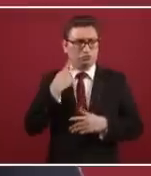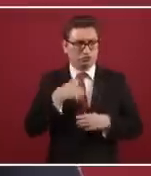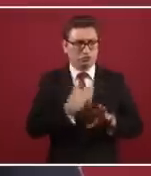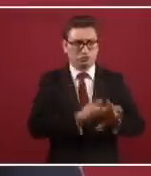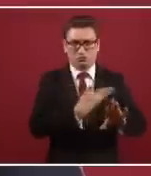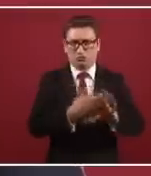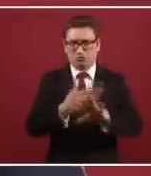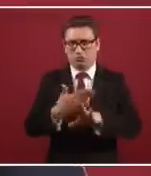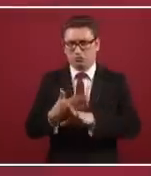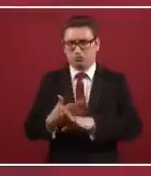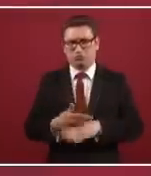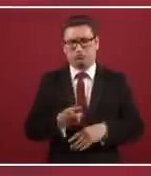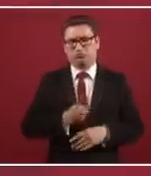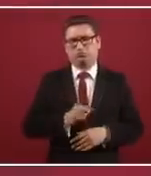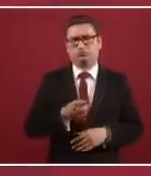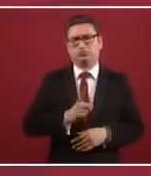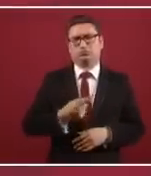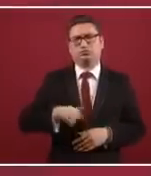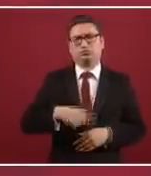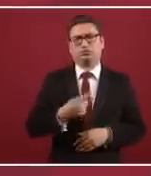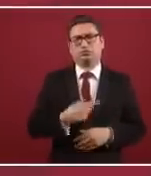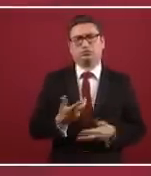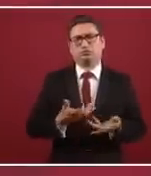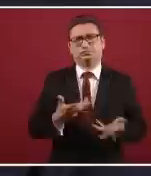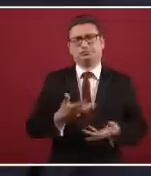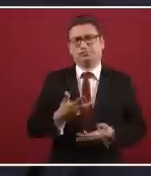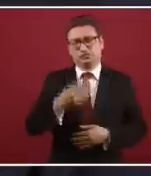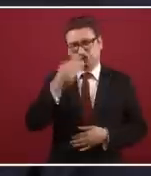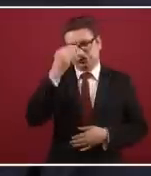actuamos de manera perversa.